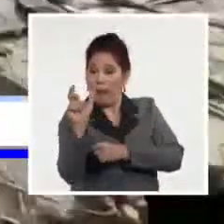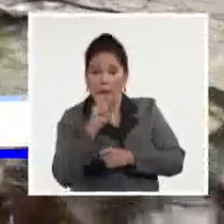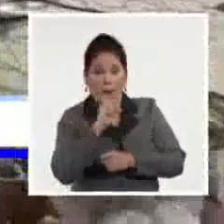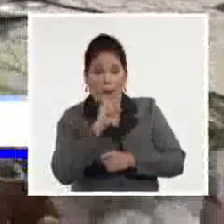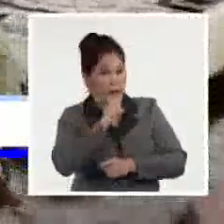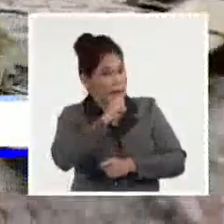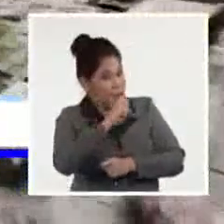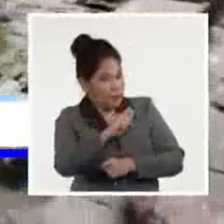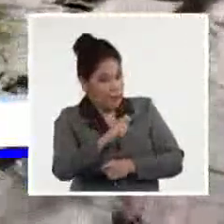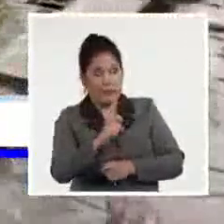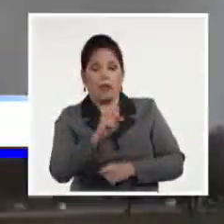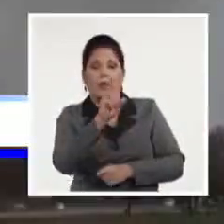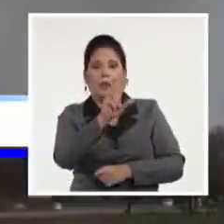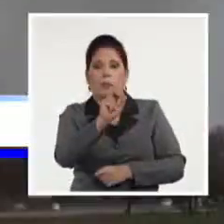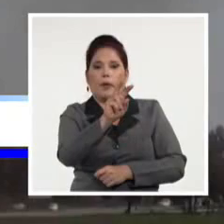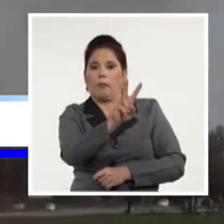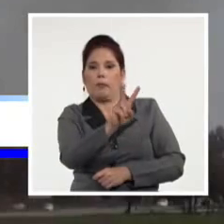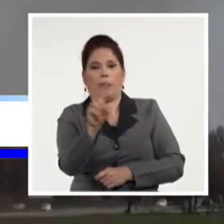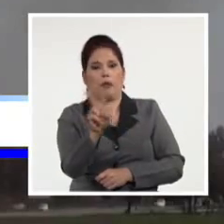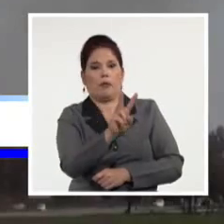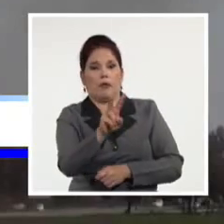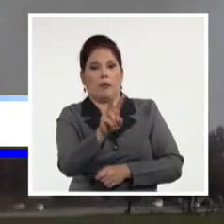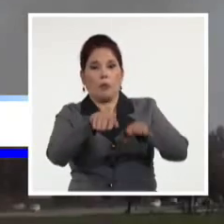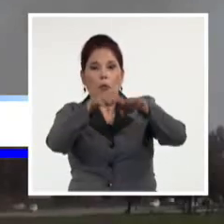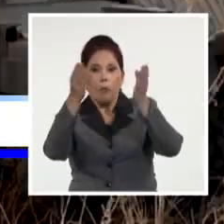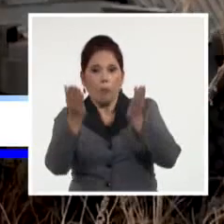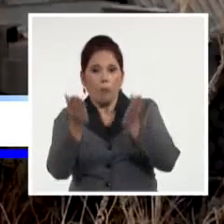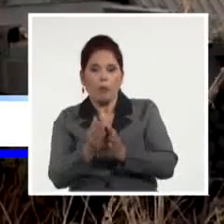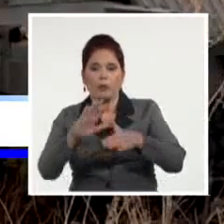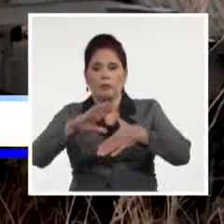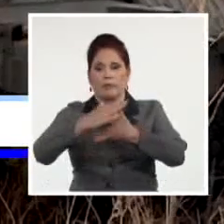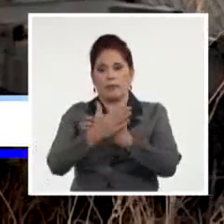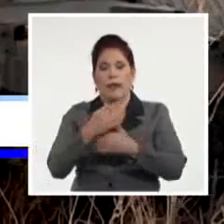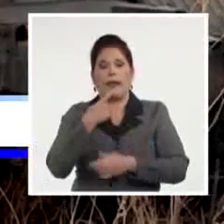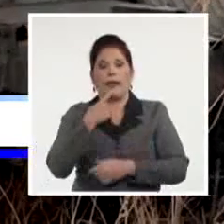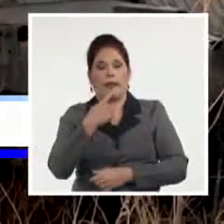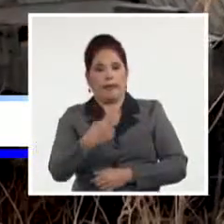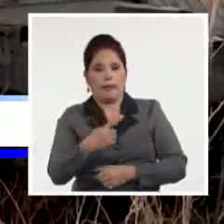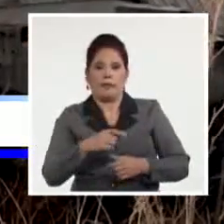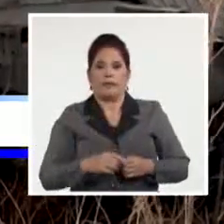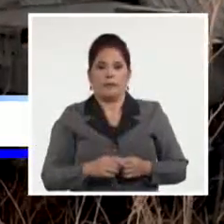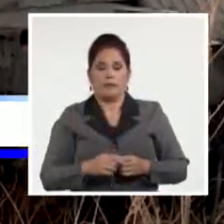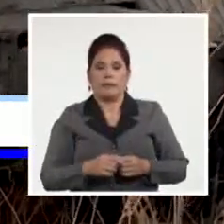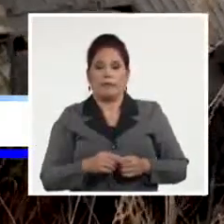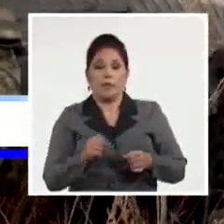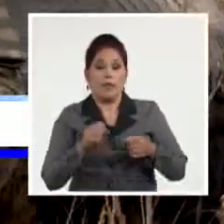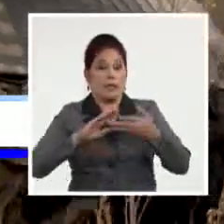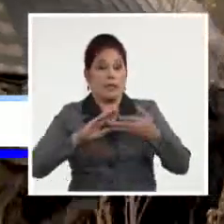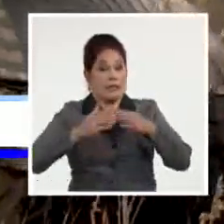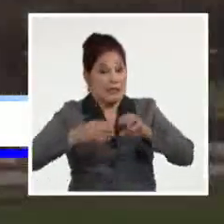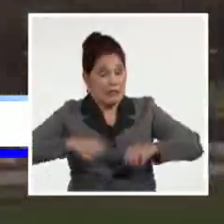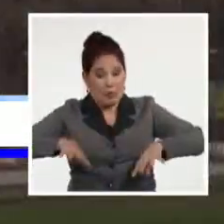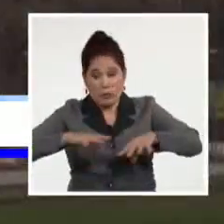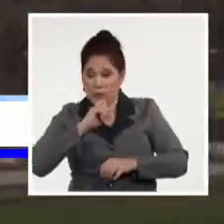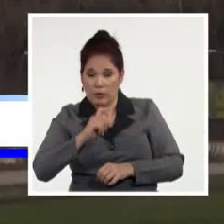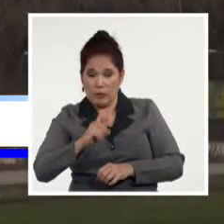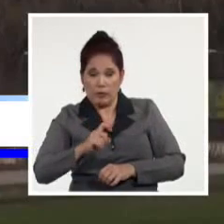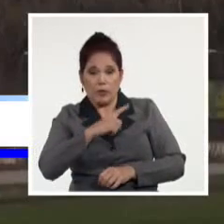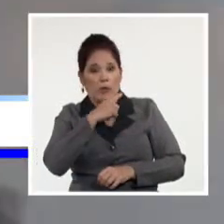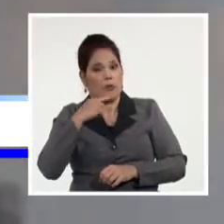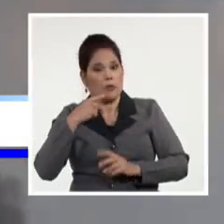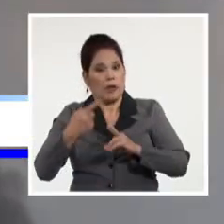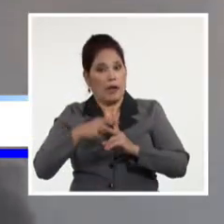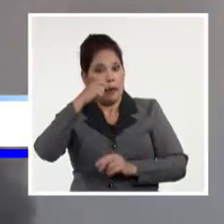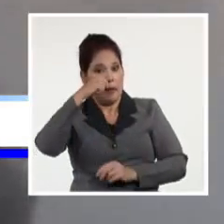que se manejó durante el 2022 en el mundo de la diplomacia, según Sergei Lavrov. El conflicto entre Rusia y Ucrania se ha